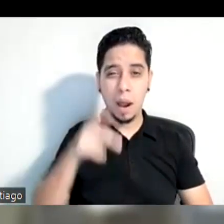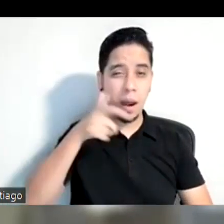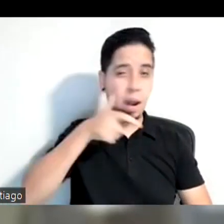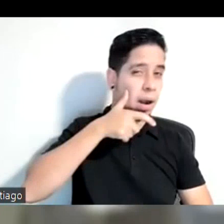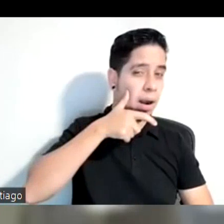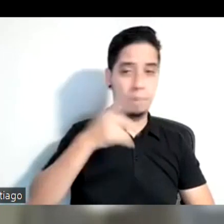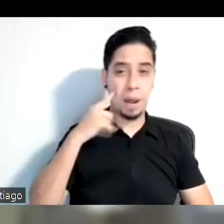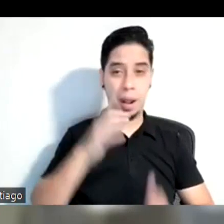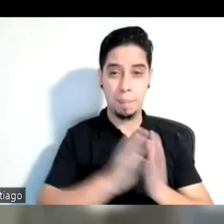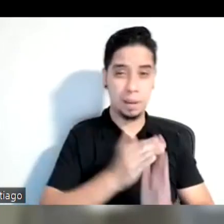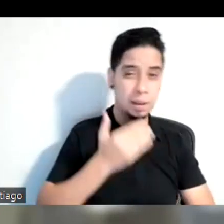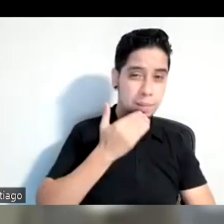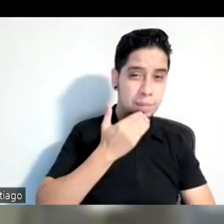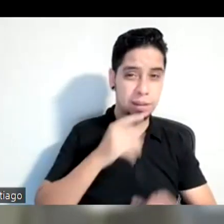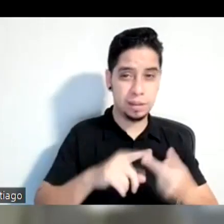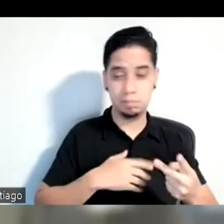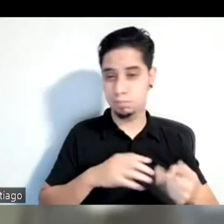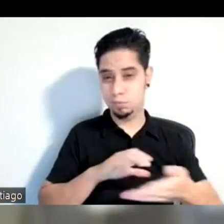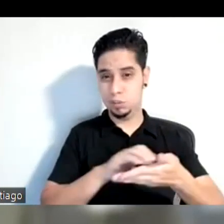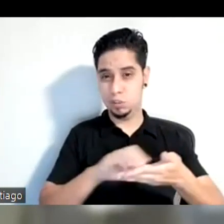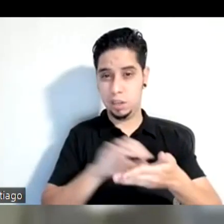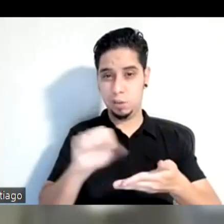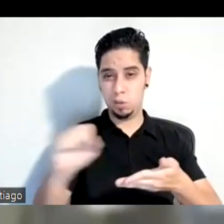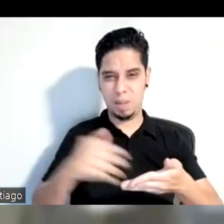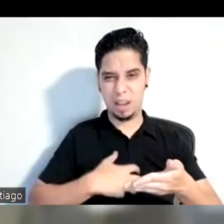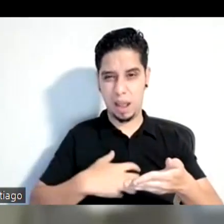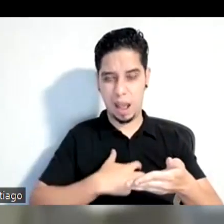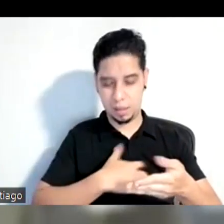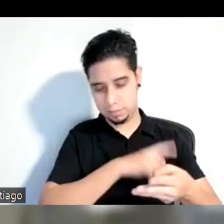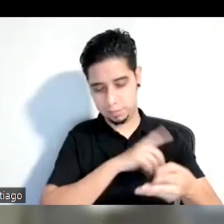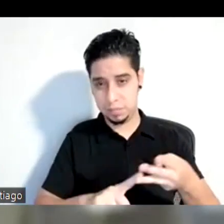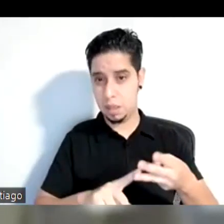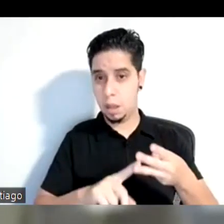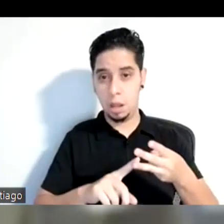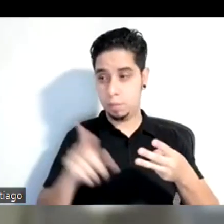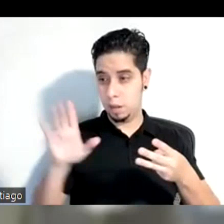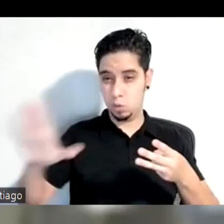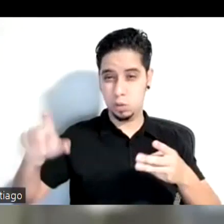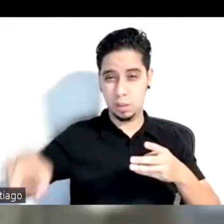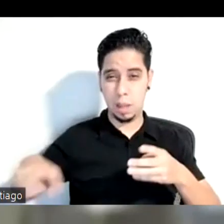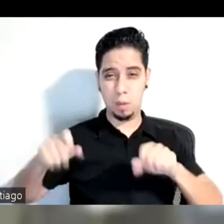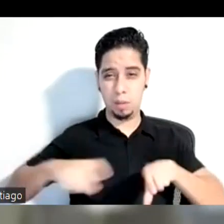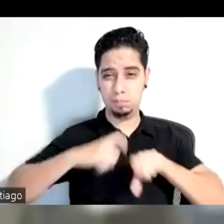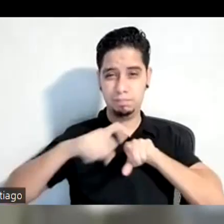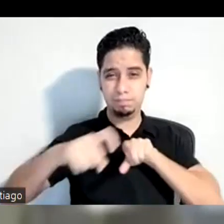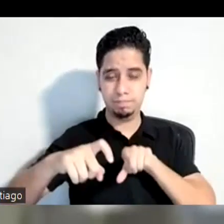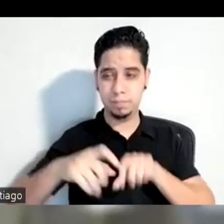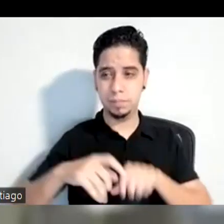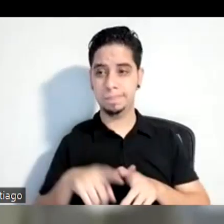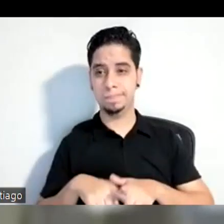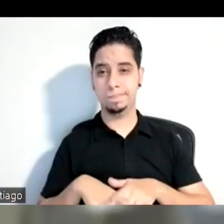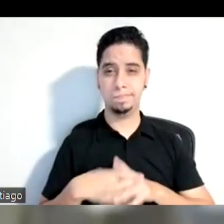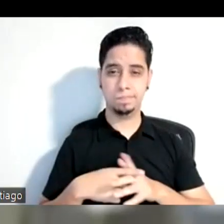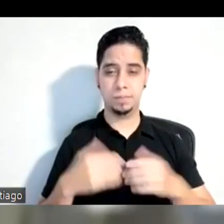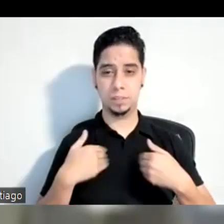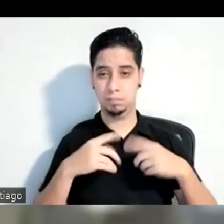Seguro Social porque no le llegó el chequecito, ¿verdad? A lo que fuera necesario llamar. Okay. ¿Qué pasa? Que al principio pues habían